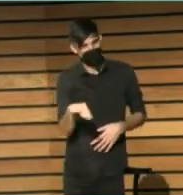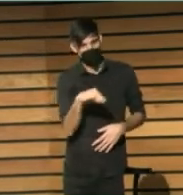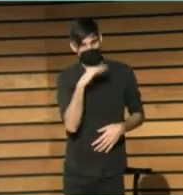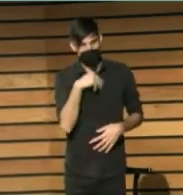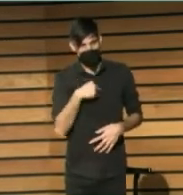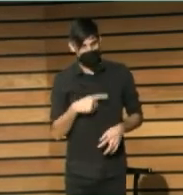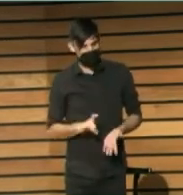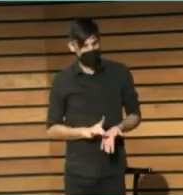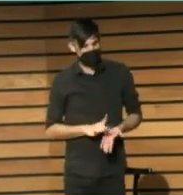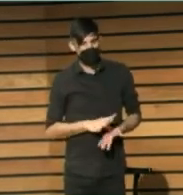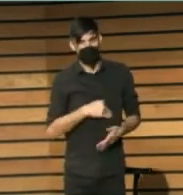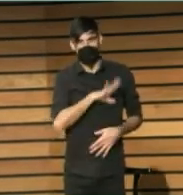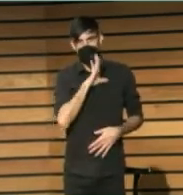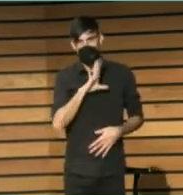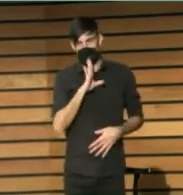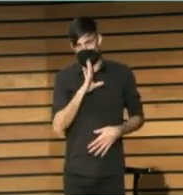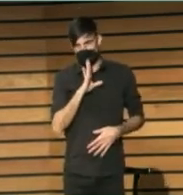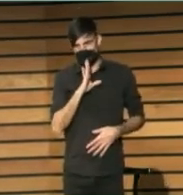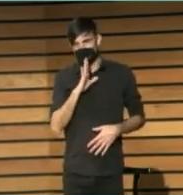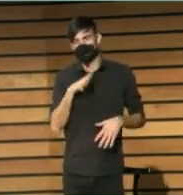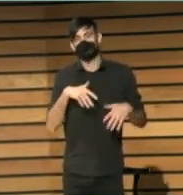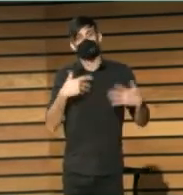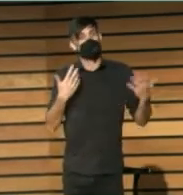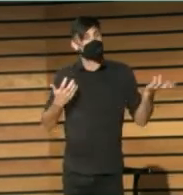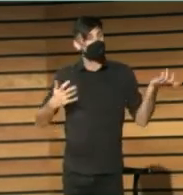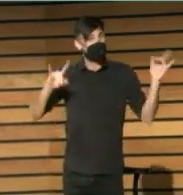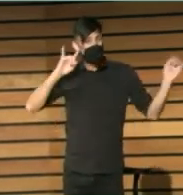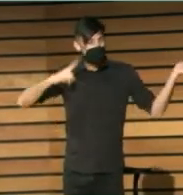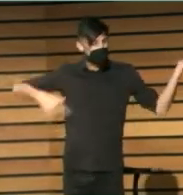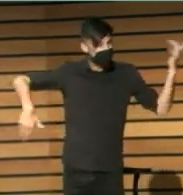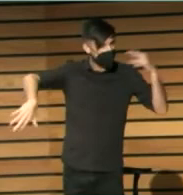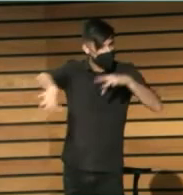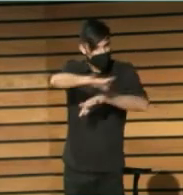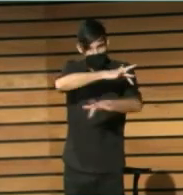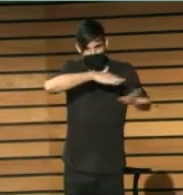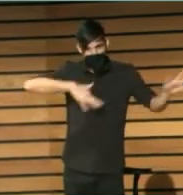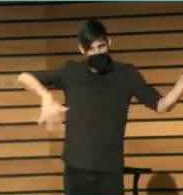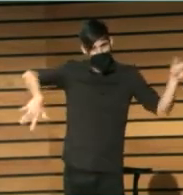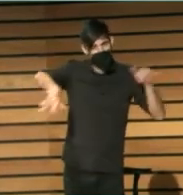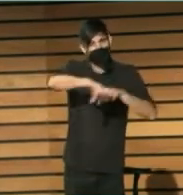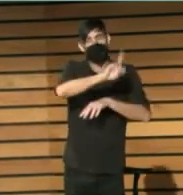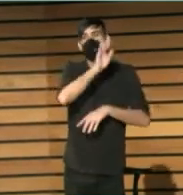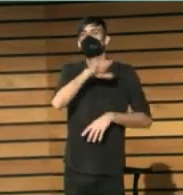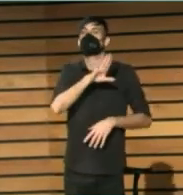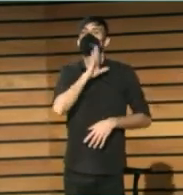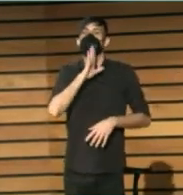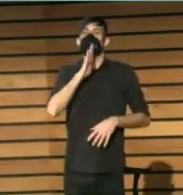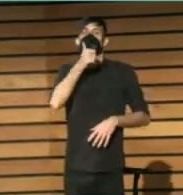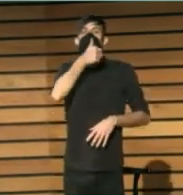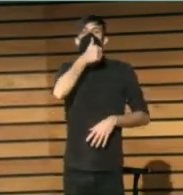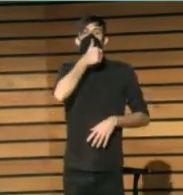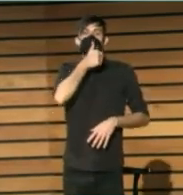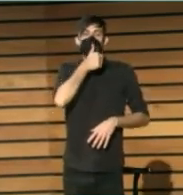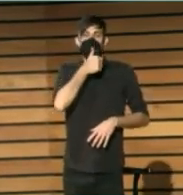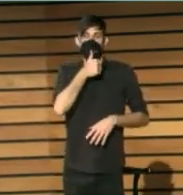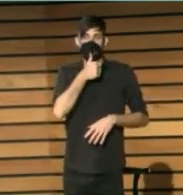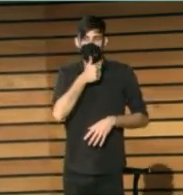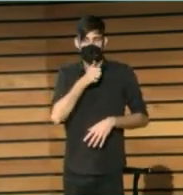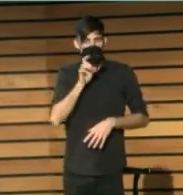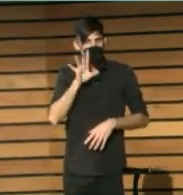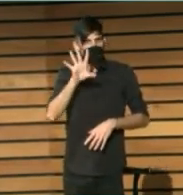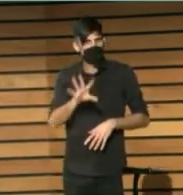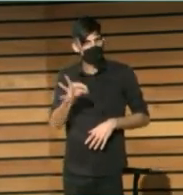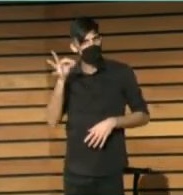gallinero. Entre todo ese griterío de revuelos, se alzaba mi madre con paciencia. Parecía una maestra de